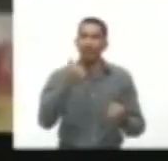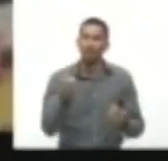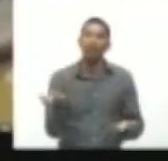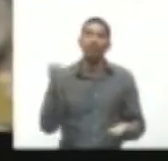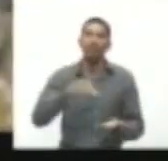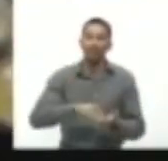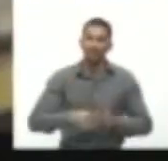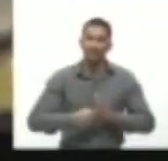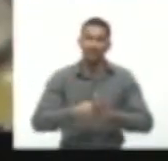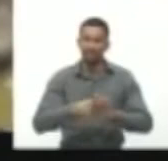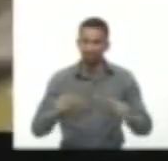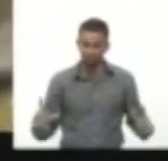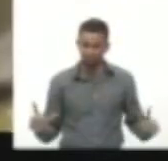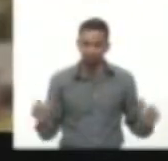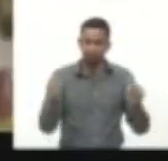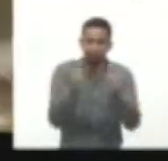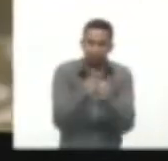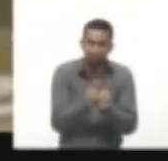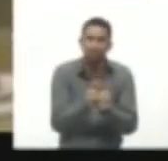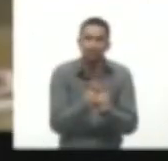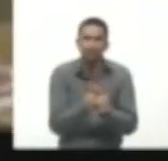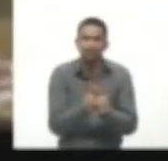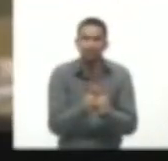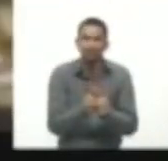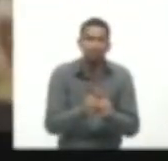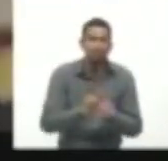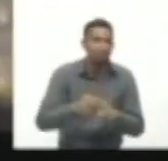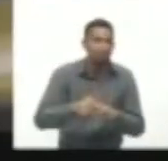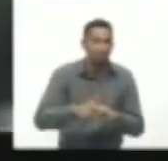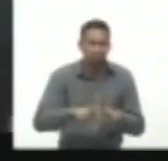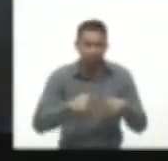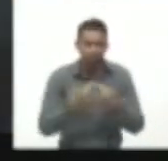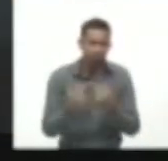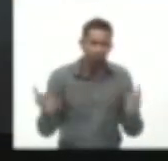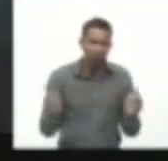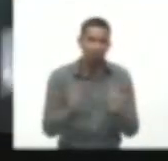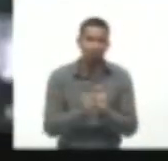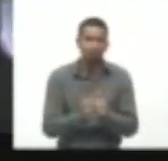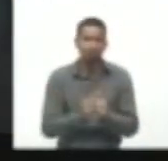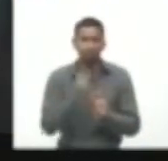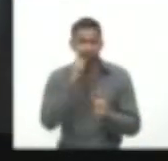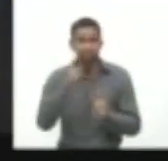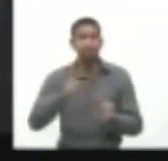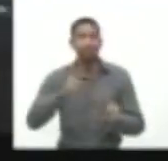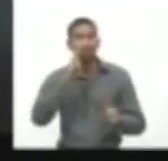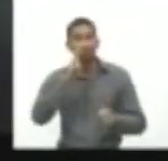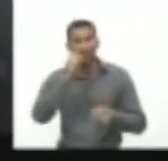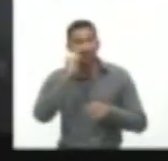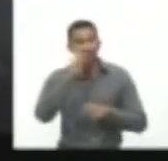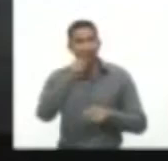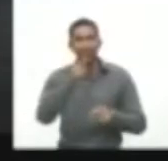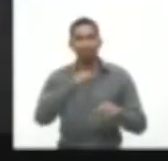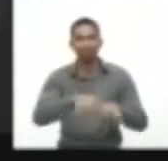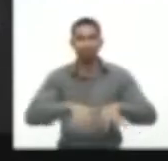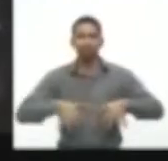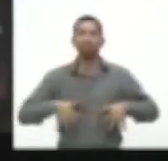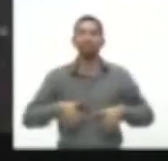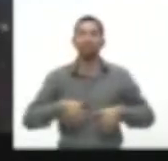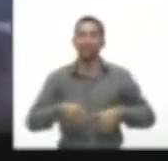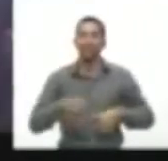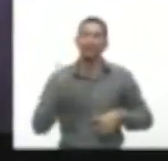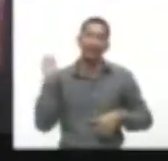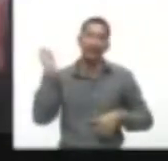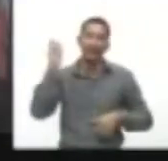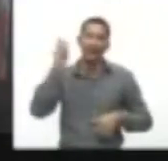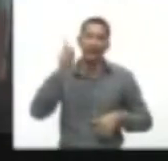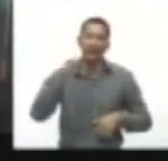presentarse en un show tras largos rumores de una posible reunión. La expectativa de sus fanáticos no era poca, tomando en cuenta que se trata de una de las parejas musicales